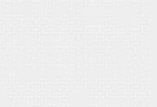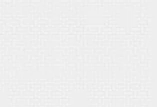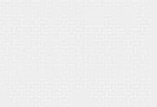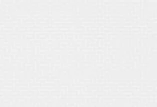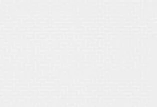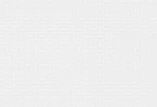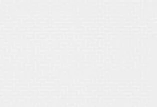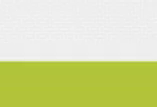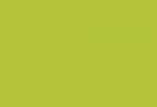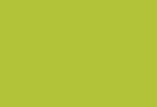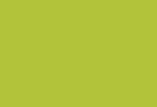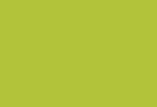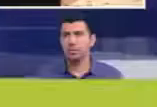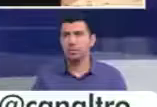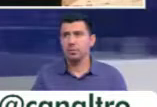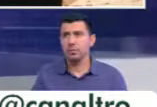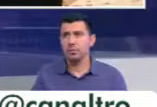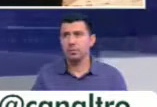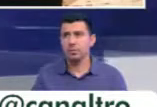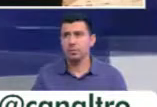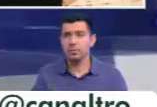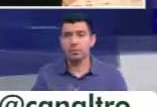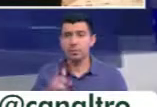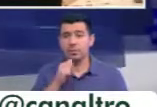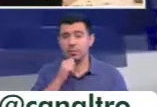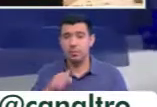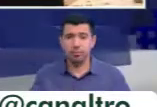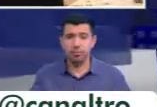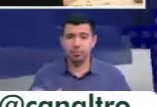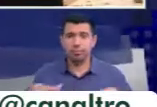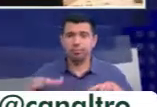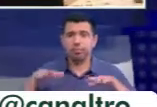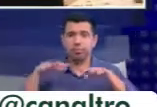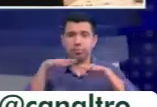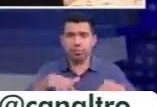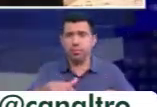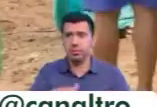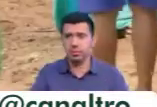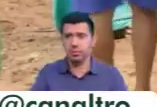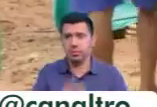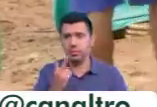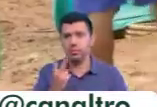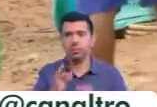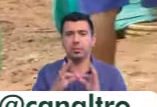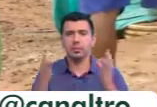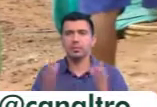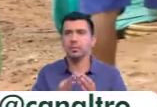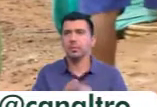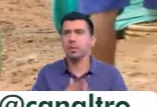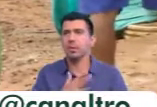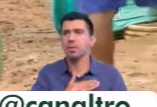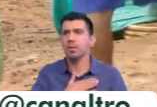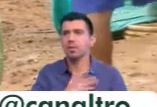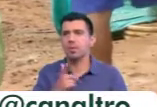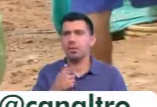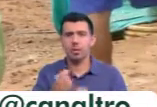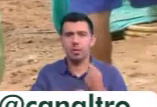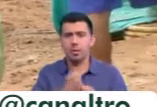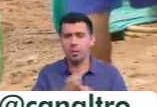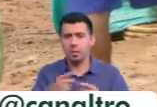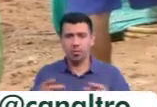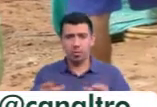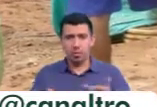goal.com fue una inundación tomó por sorpresa a dos familias y un propietario de un estableciendo comercial